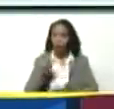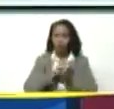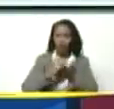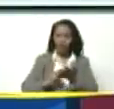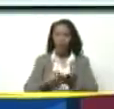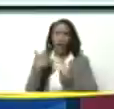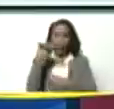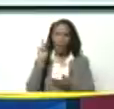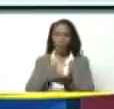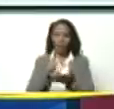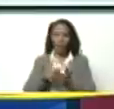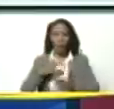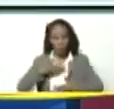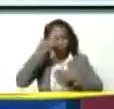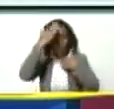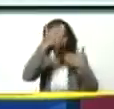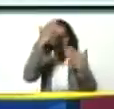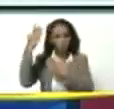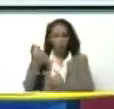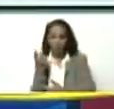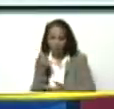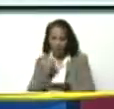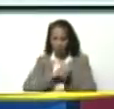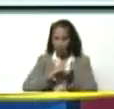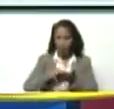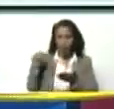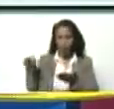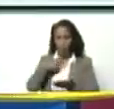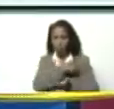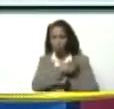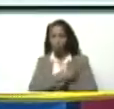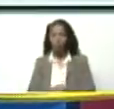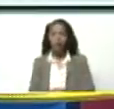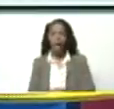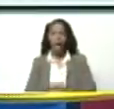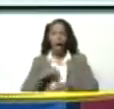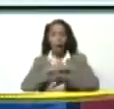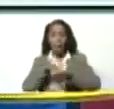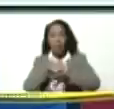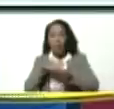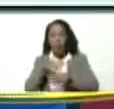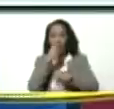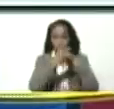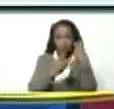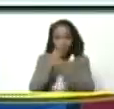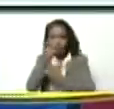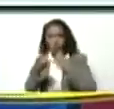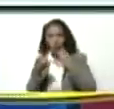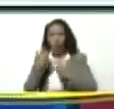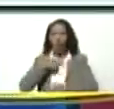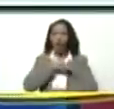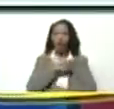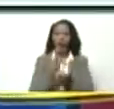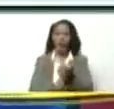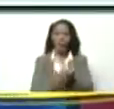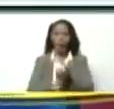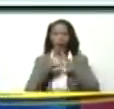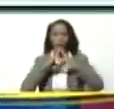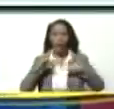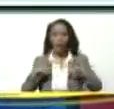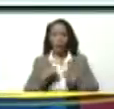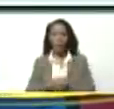están presentes, mis saludos. A la ministra de Turismo de nuestra hermana